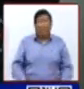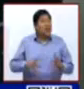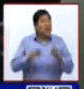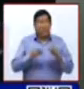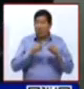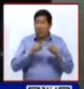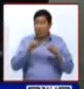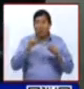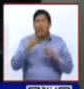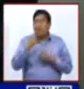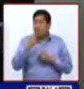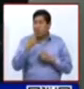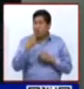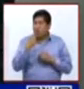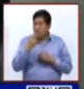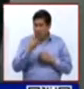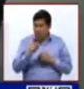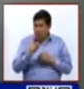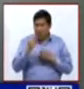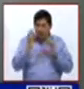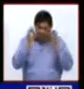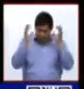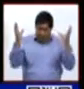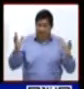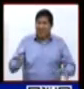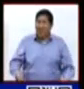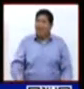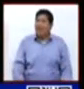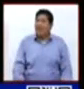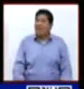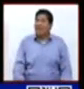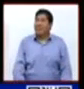No es roja aún y realmente es espectacular.